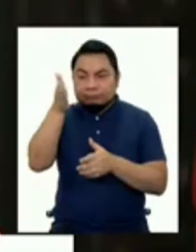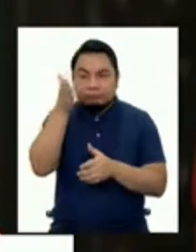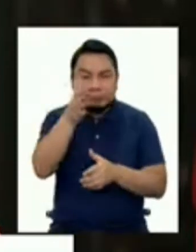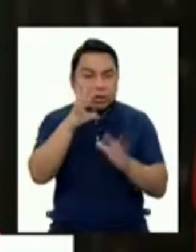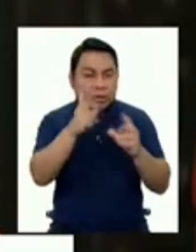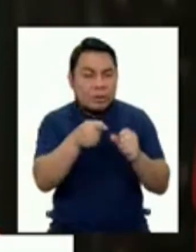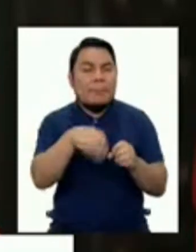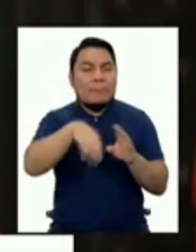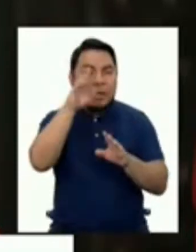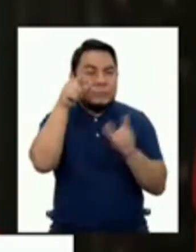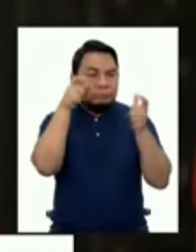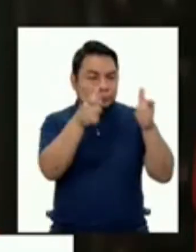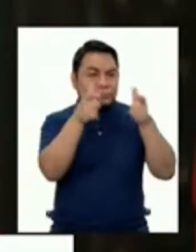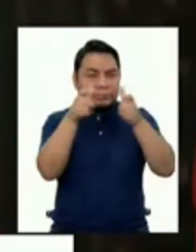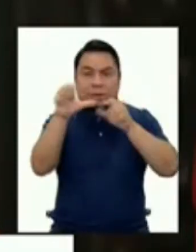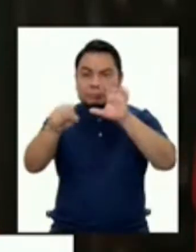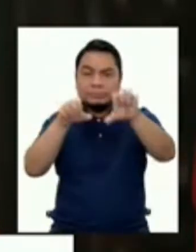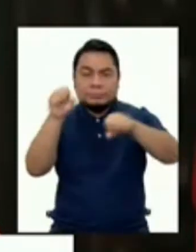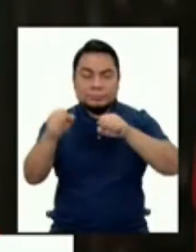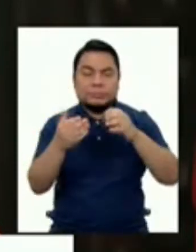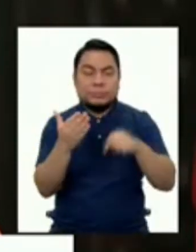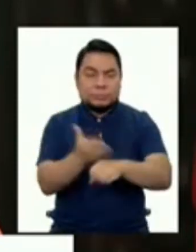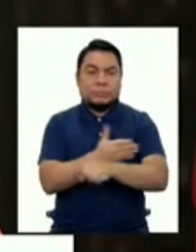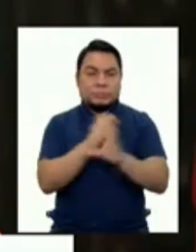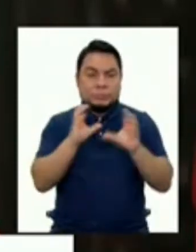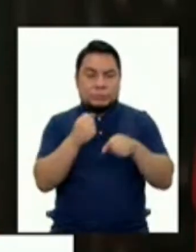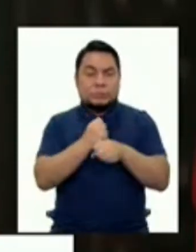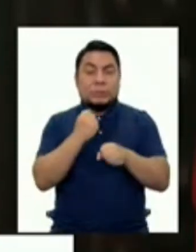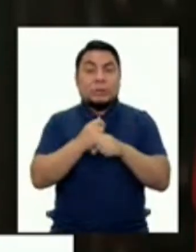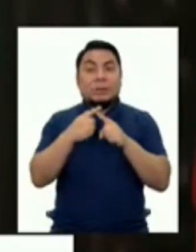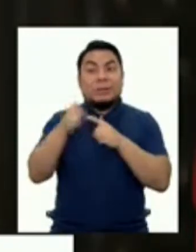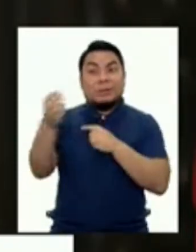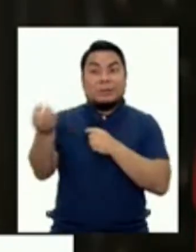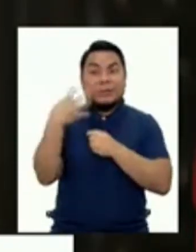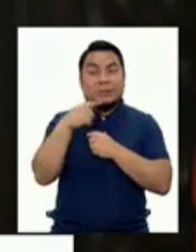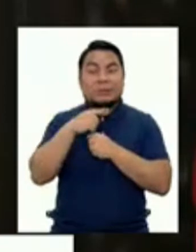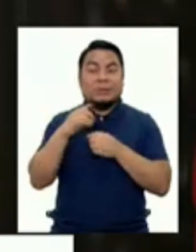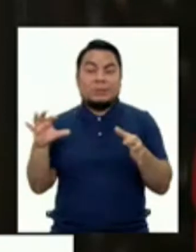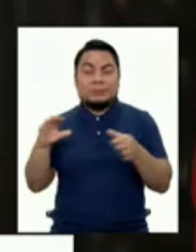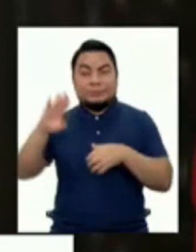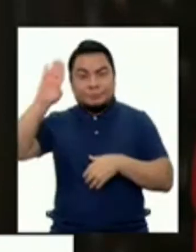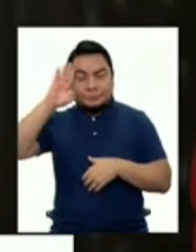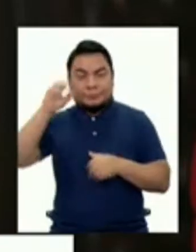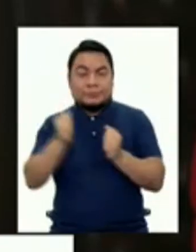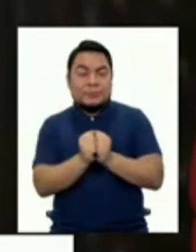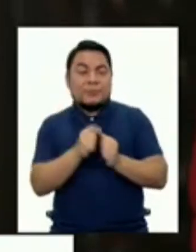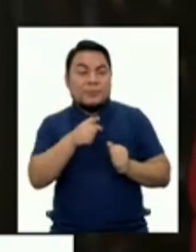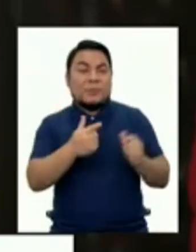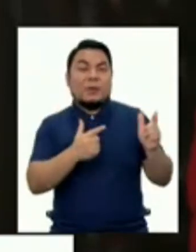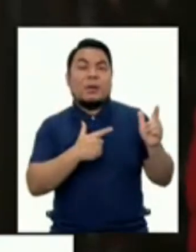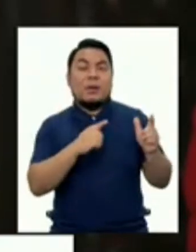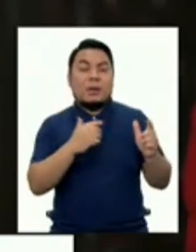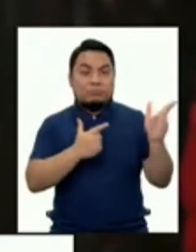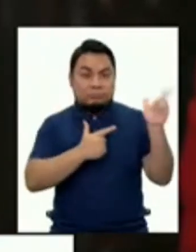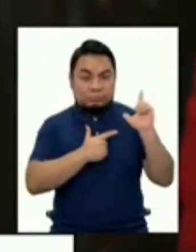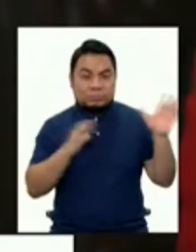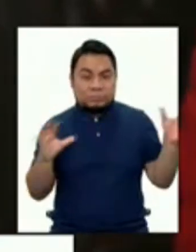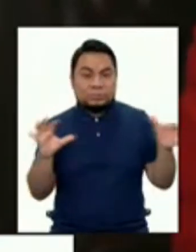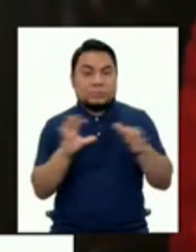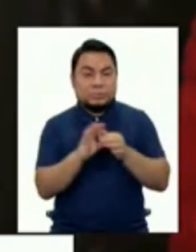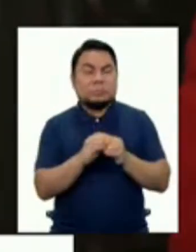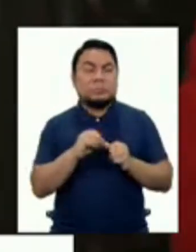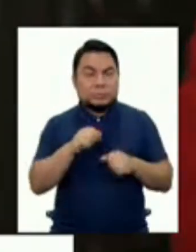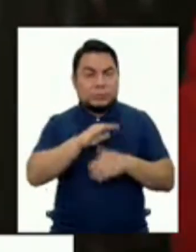Además de ello, se viene trabajando en cuanto a la pregunta de la articulación entre el Ministerio del Interior y la Policía Nacional con todos